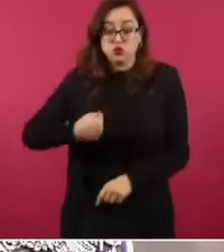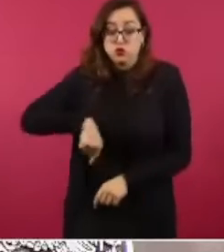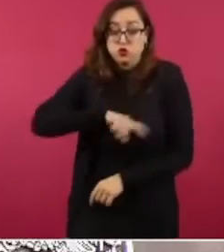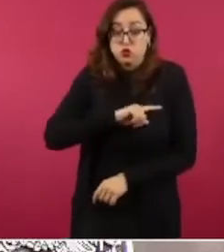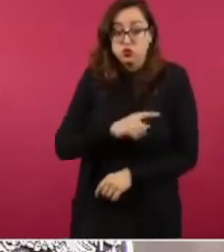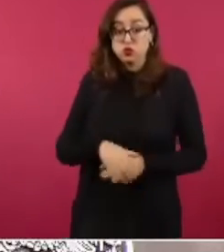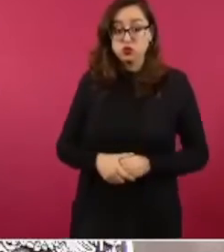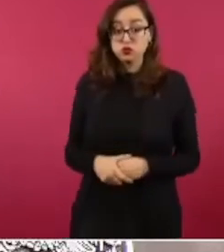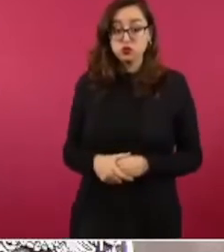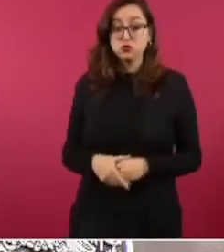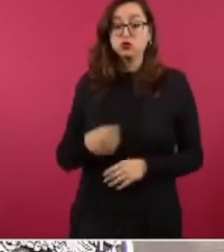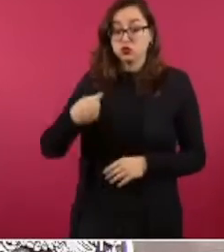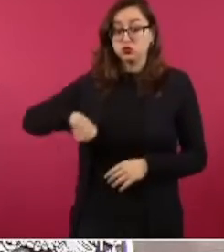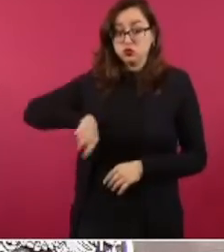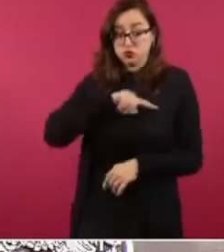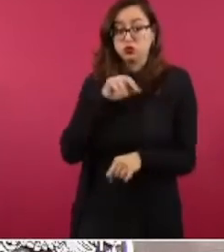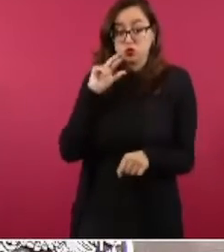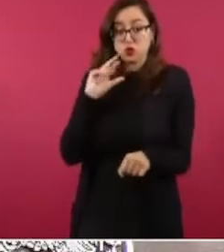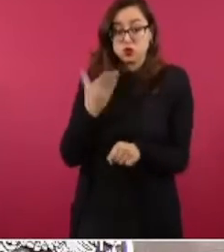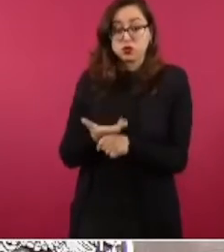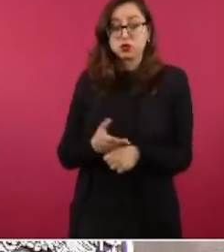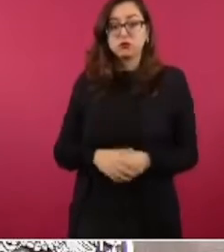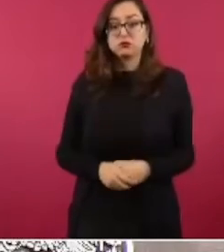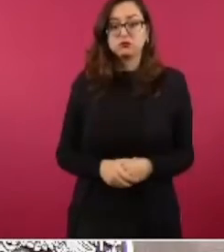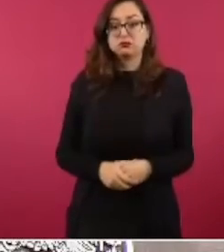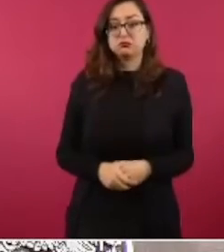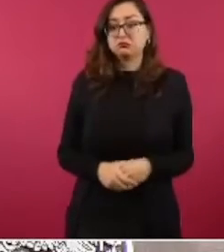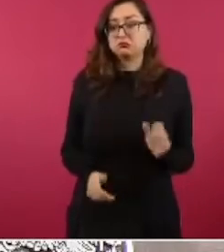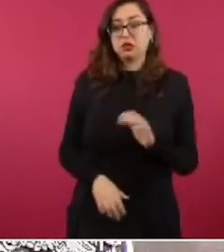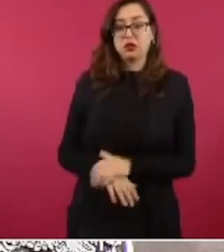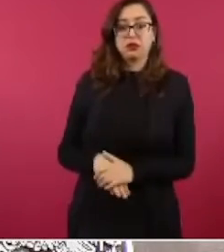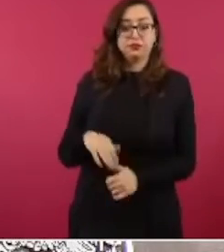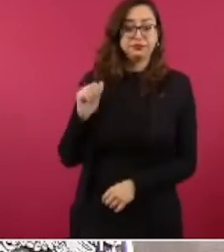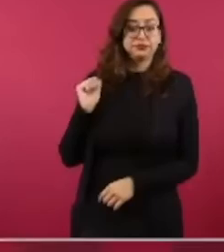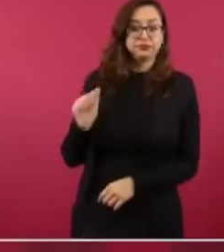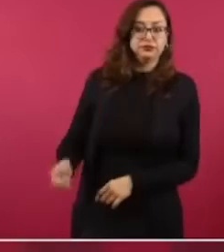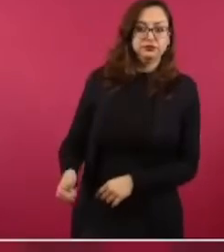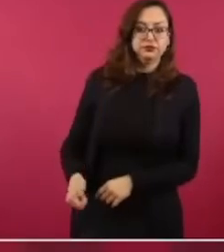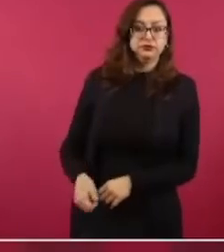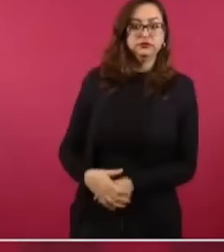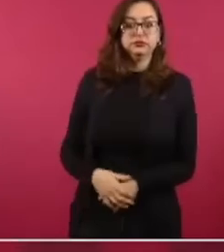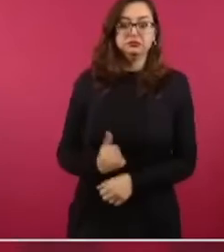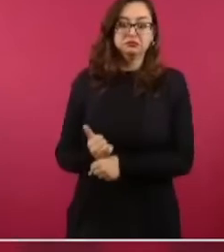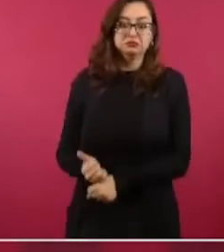No podemos nosotros darle la espalda al que sufre. Sí.